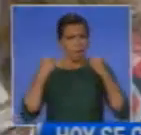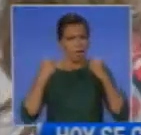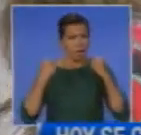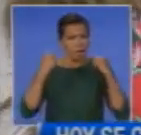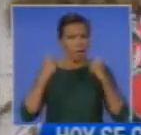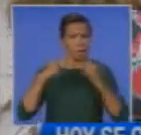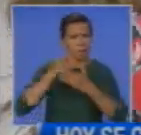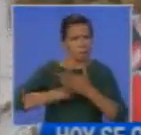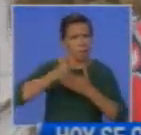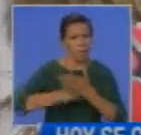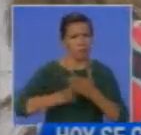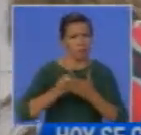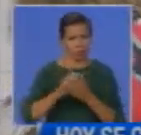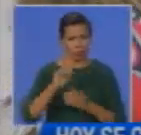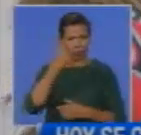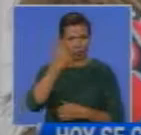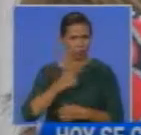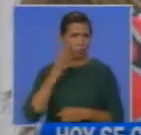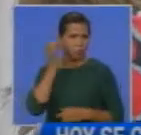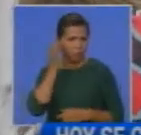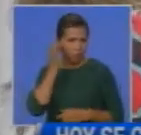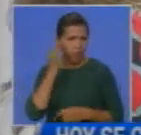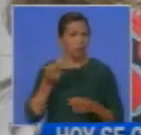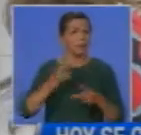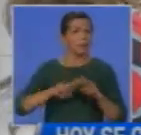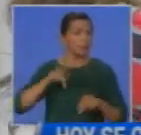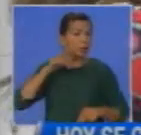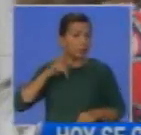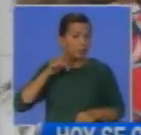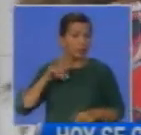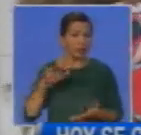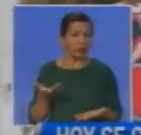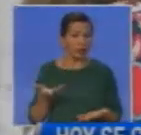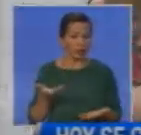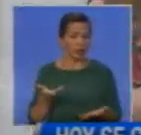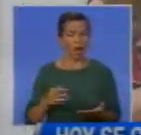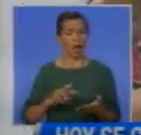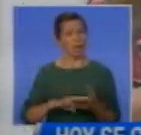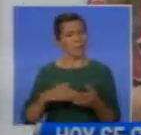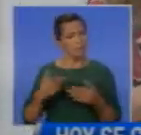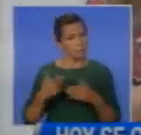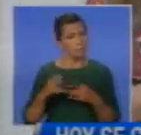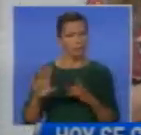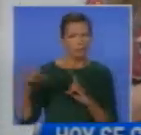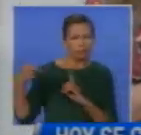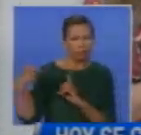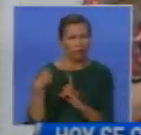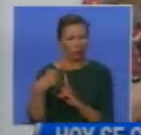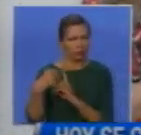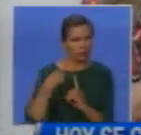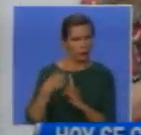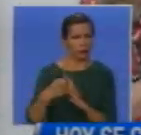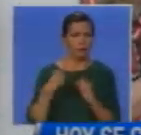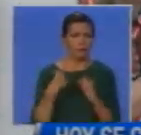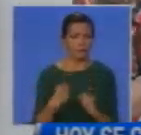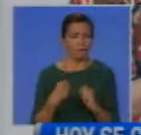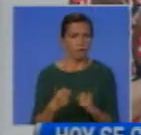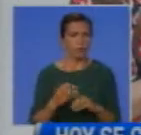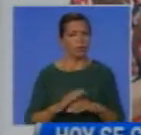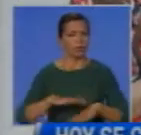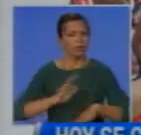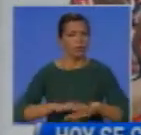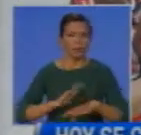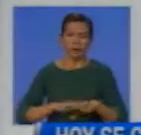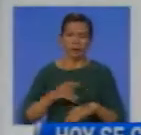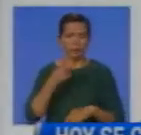mujer, sino porque su condición como afrodescendiente la ubica también entre los grupos más vulnerables frente a la arraigada